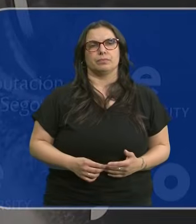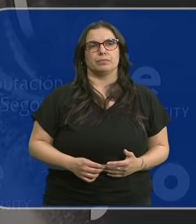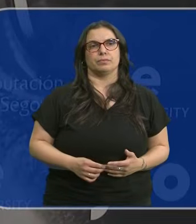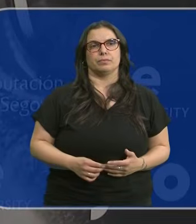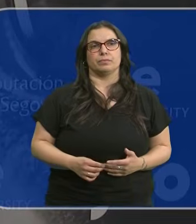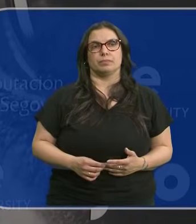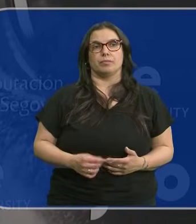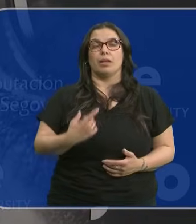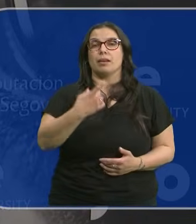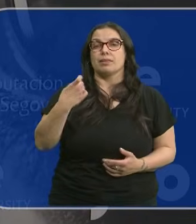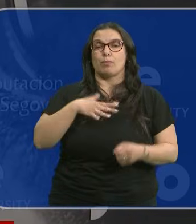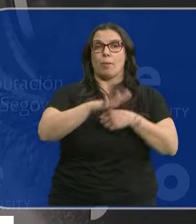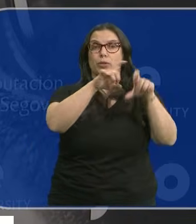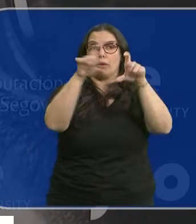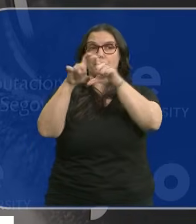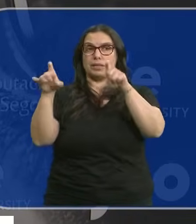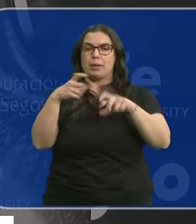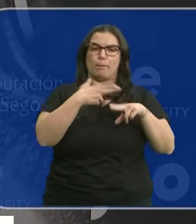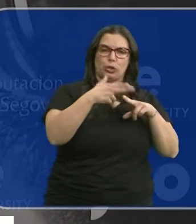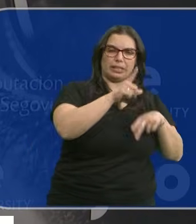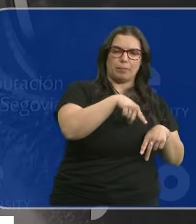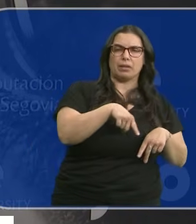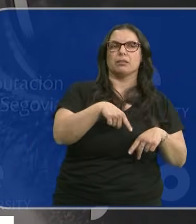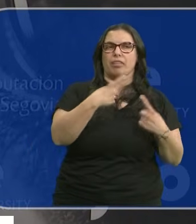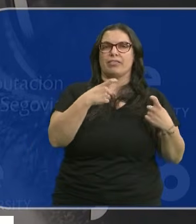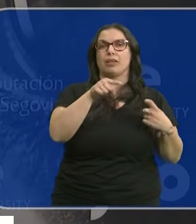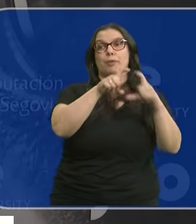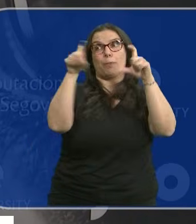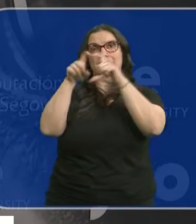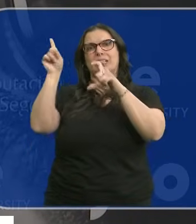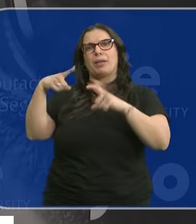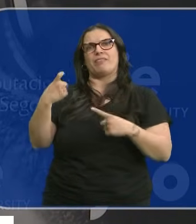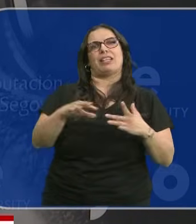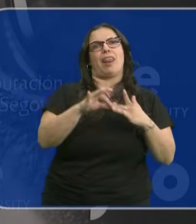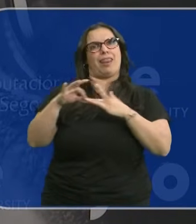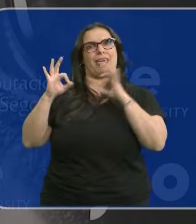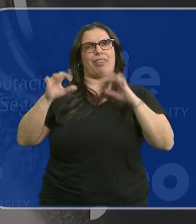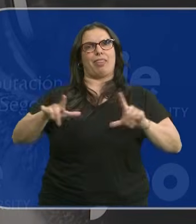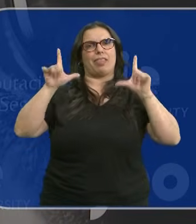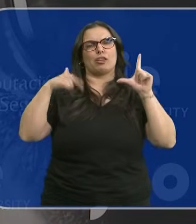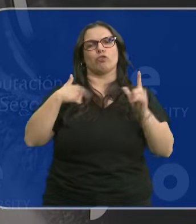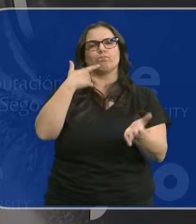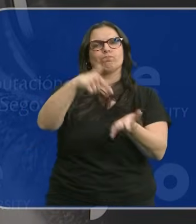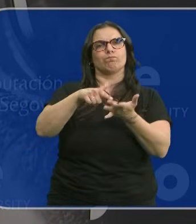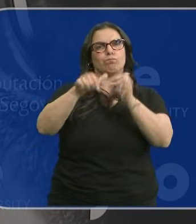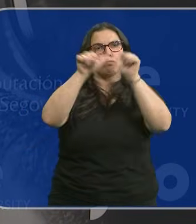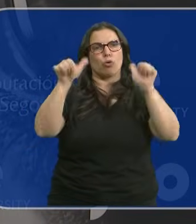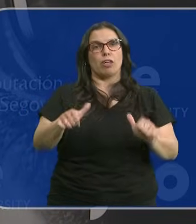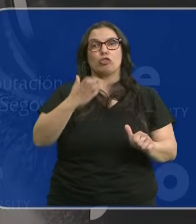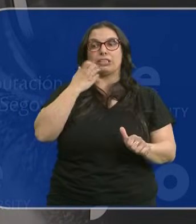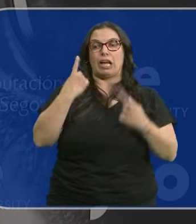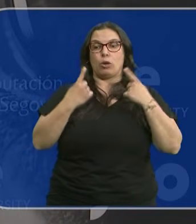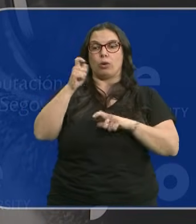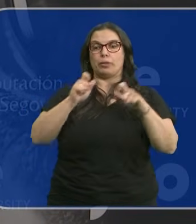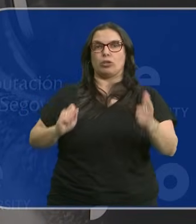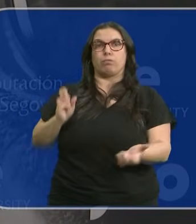Que necesitamos líderes también en el mundo de la empresa, no solo en el mundo de la política, que también hace mucha falta. Yo lo que reivindico es un modelo en el que los que se la jueguen